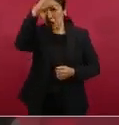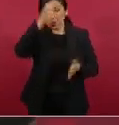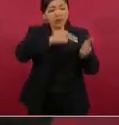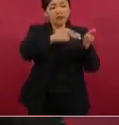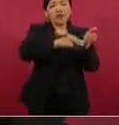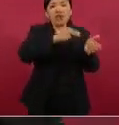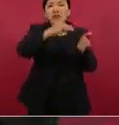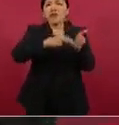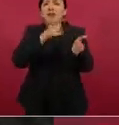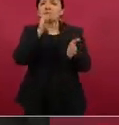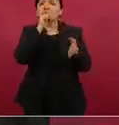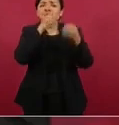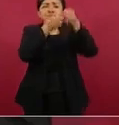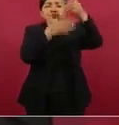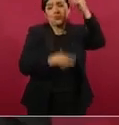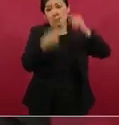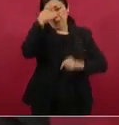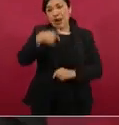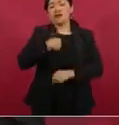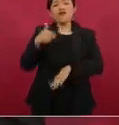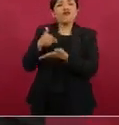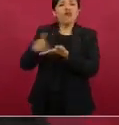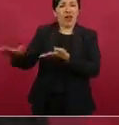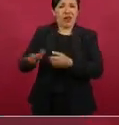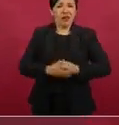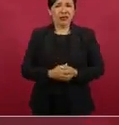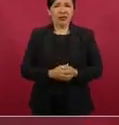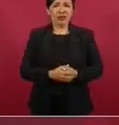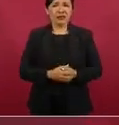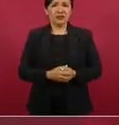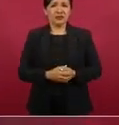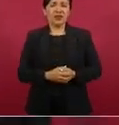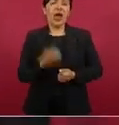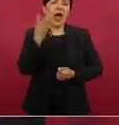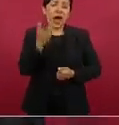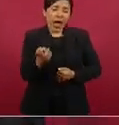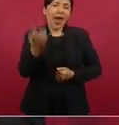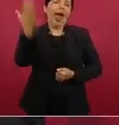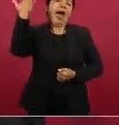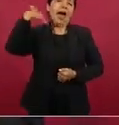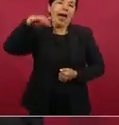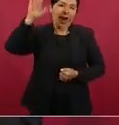desplegado para desaforarme. Así era antes,